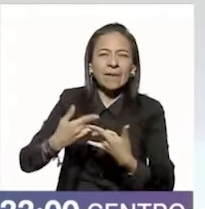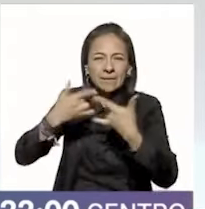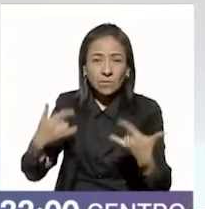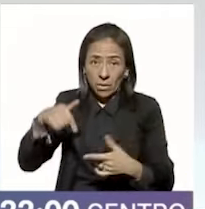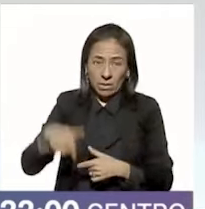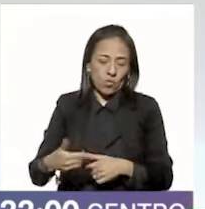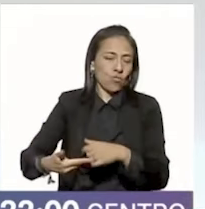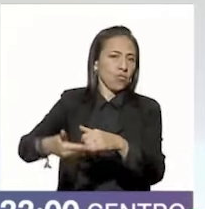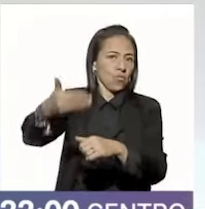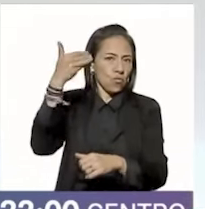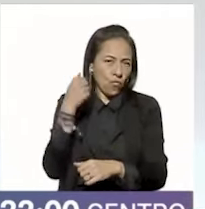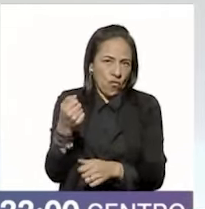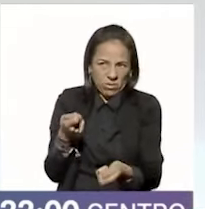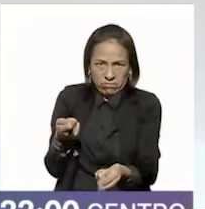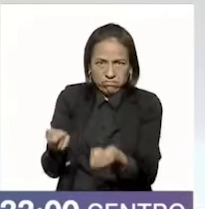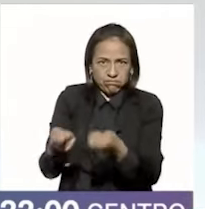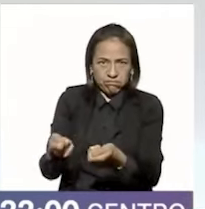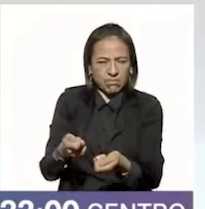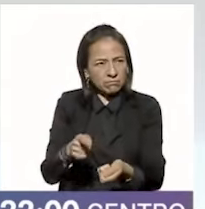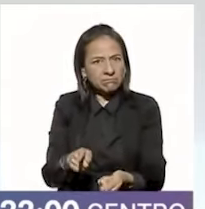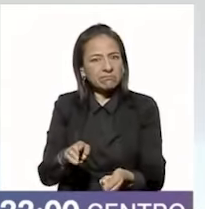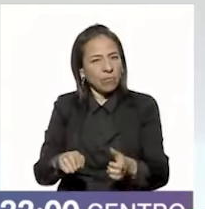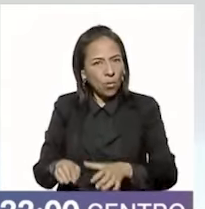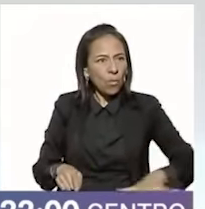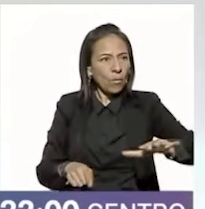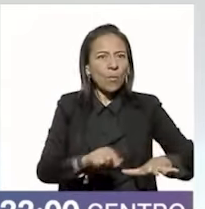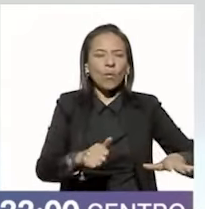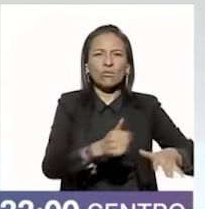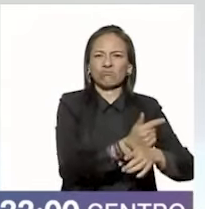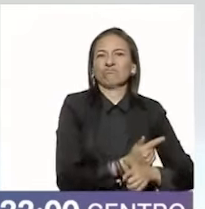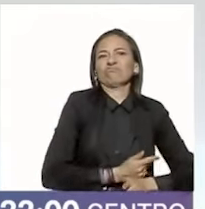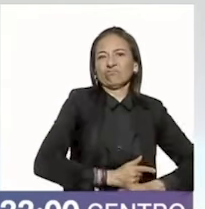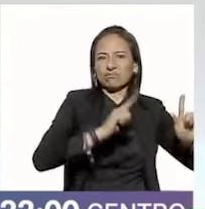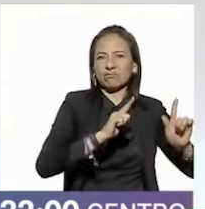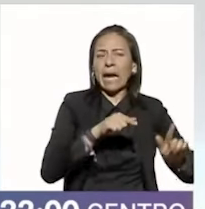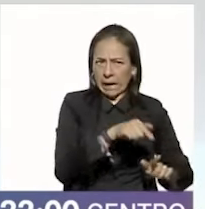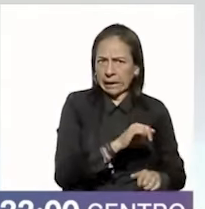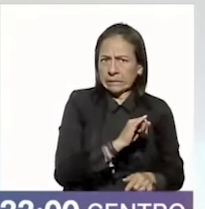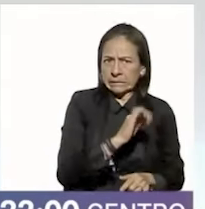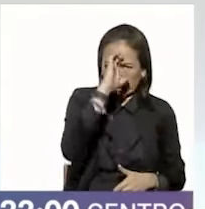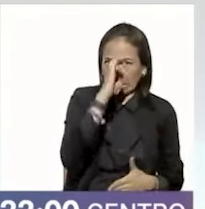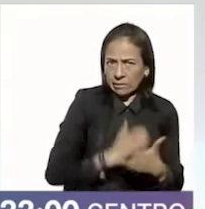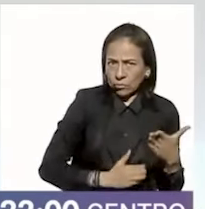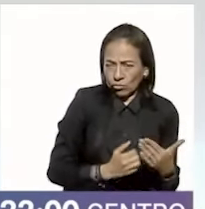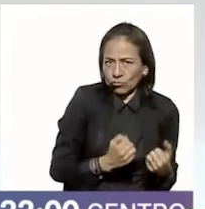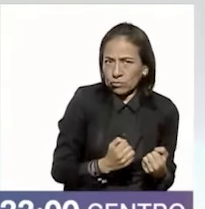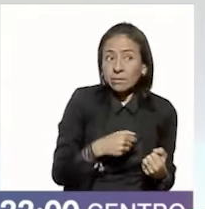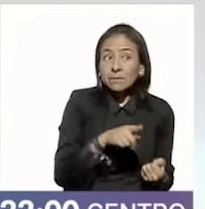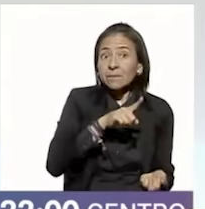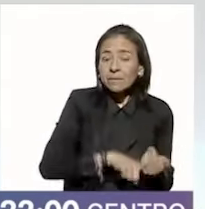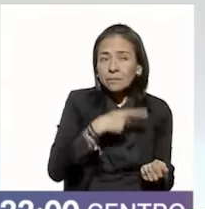Y si los liberales, es curioso, porque todos eran buenos católicos, pero para sacar adelante su proyecto se tuvieron